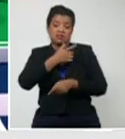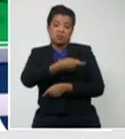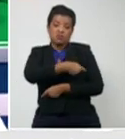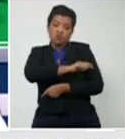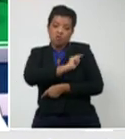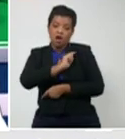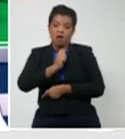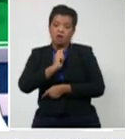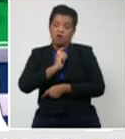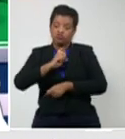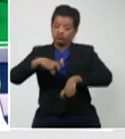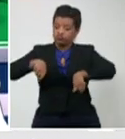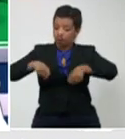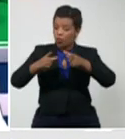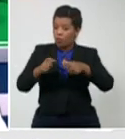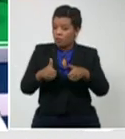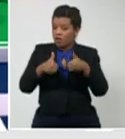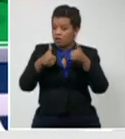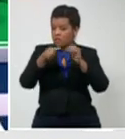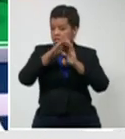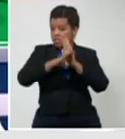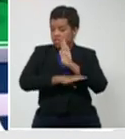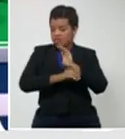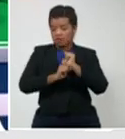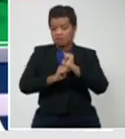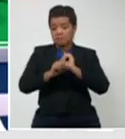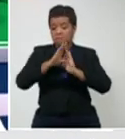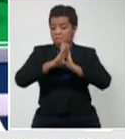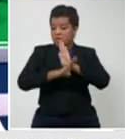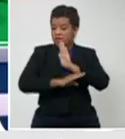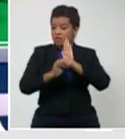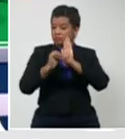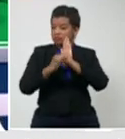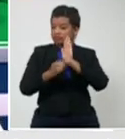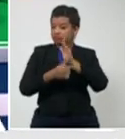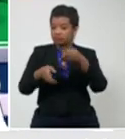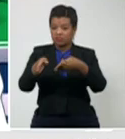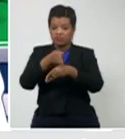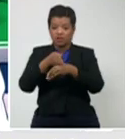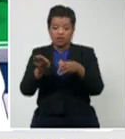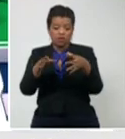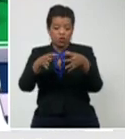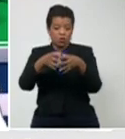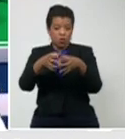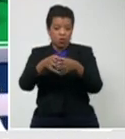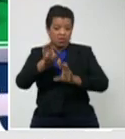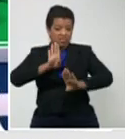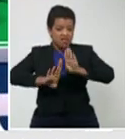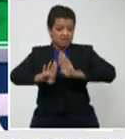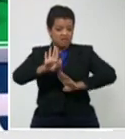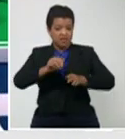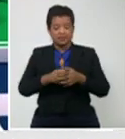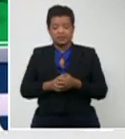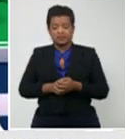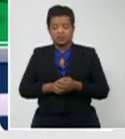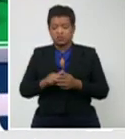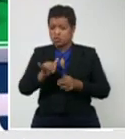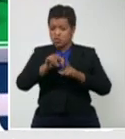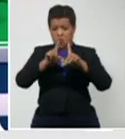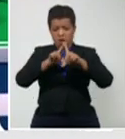más activamente, se adoptan medidas por sus consejos de defensa, aunque podemos decir que en todos los territorios también